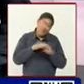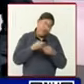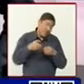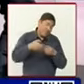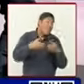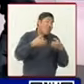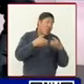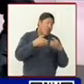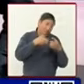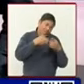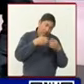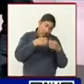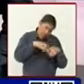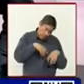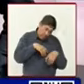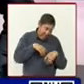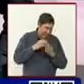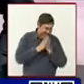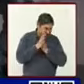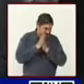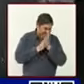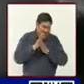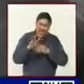y le robó todas sus pertenencias.